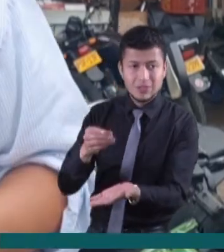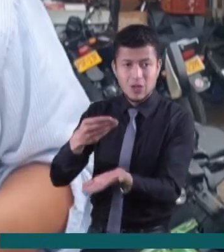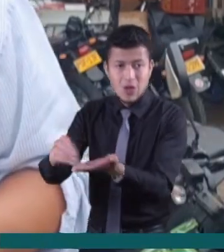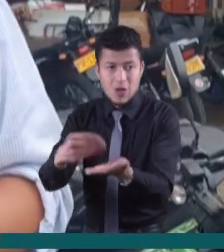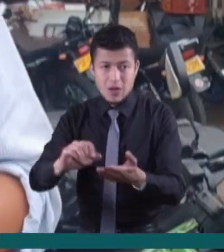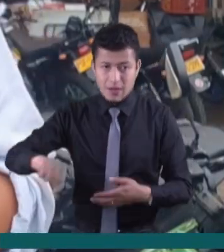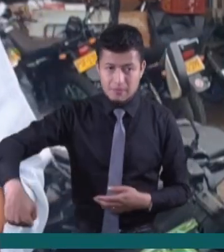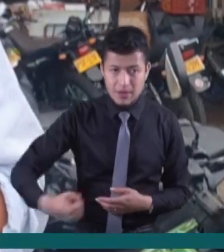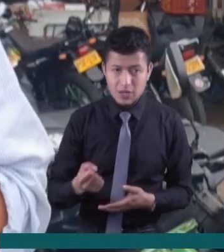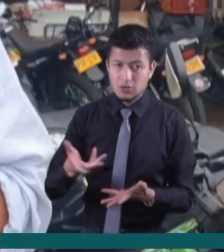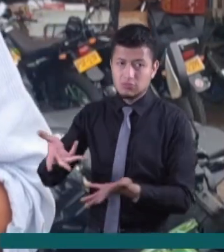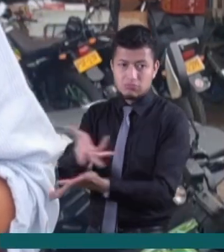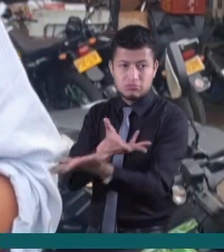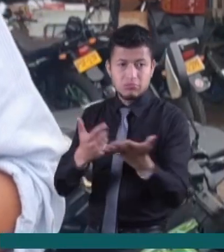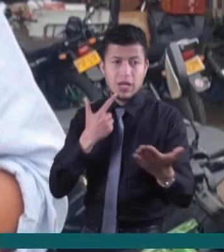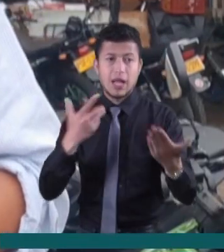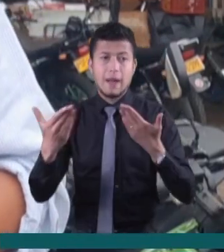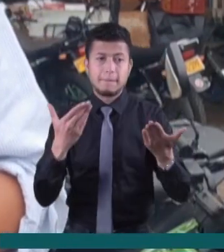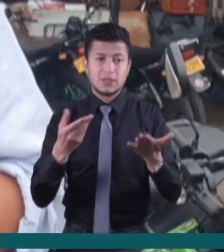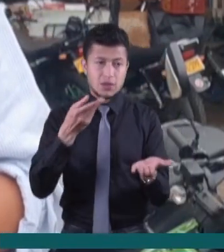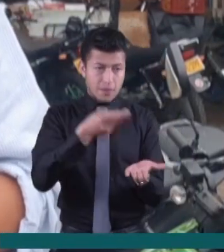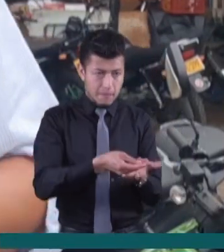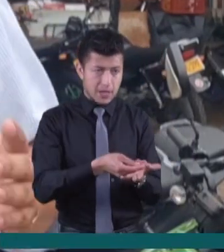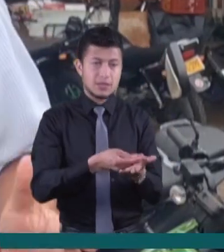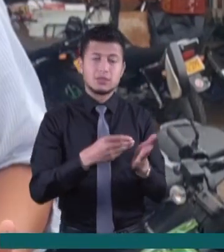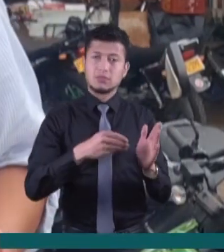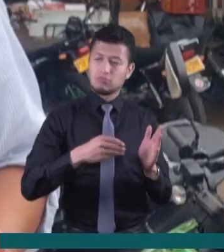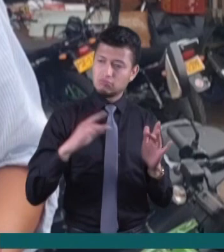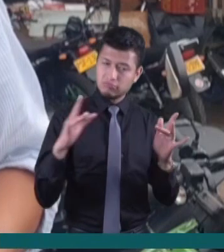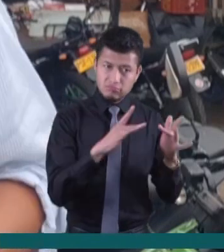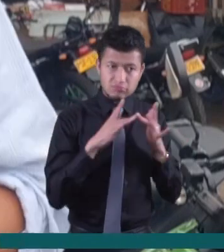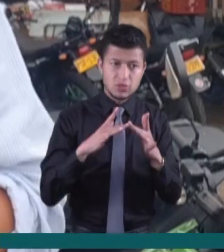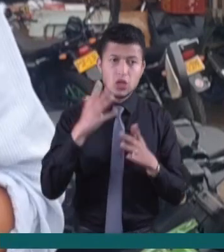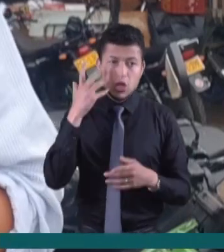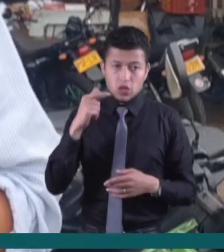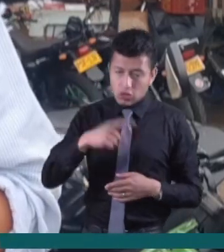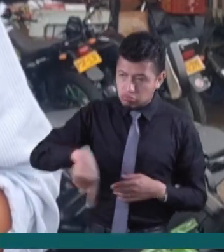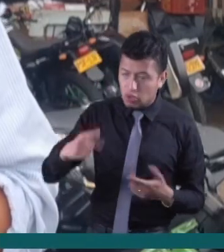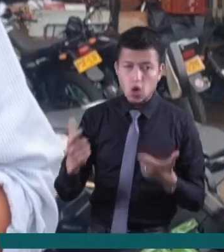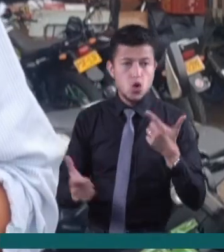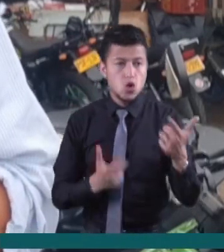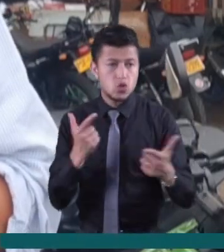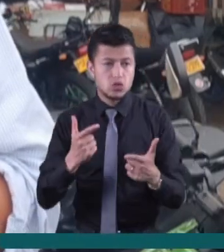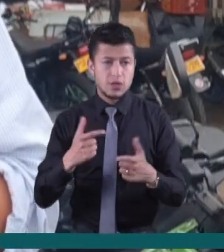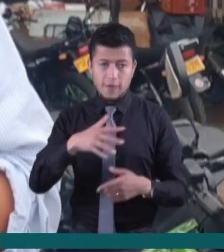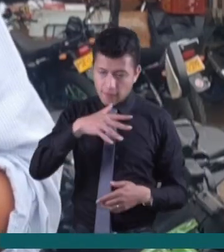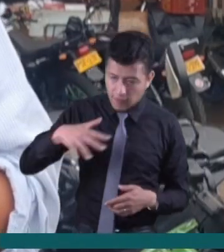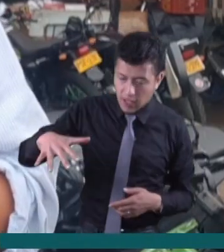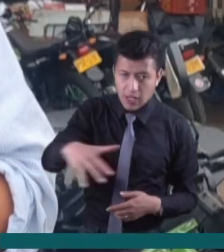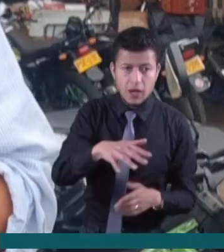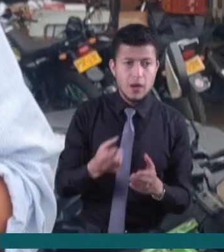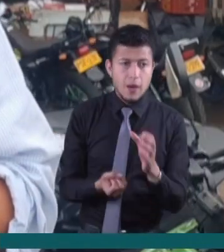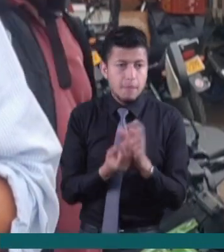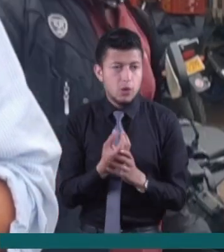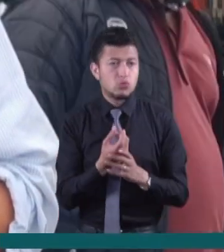Seamos solidarios comprándole directamente al campesino, pagando lo justo a quienes a diario luchan en sus fincas por